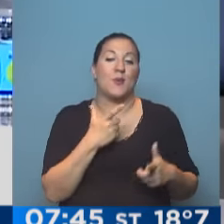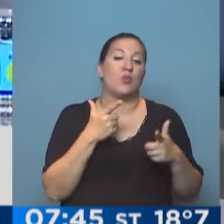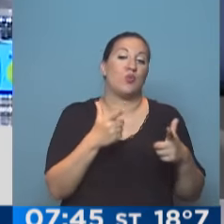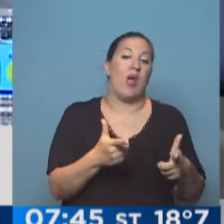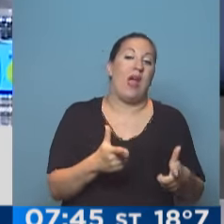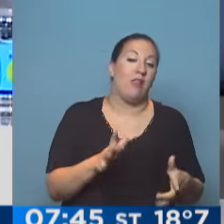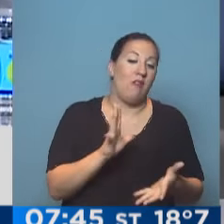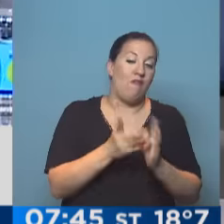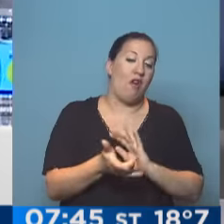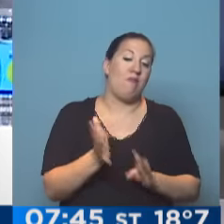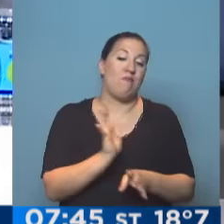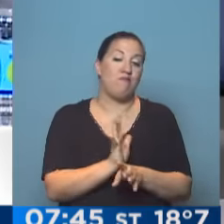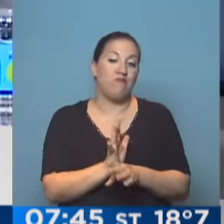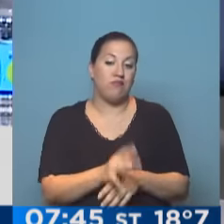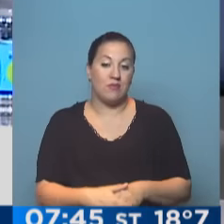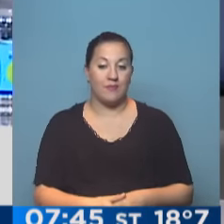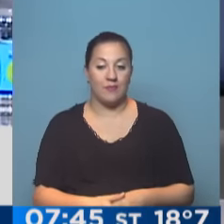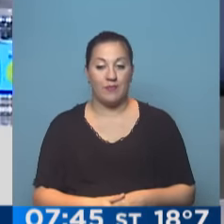privilegio.